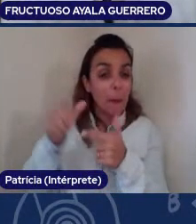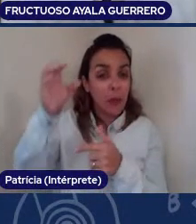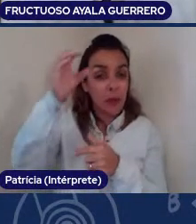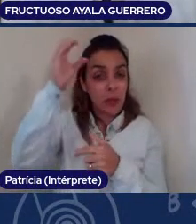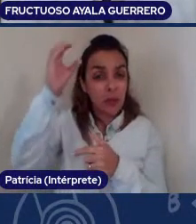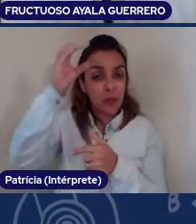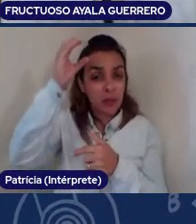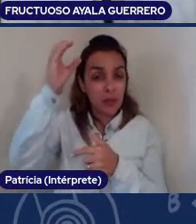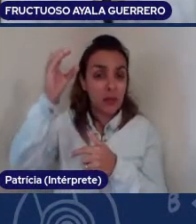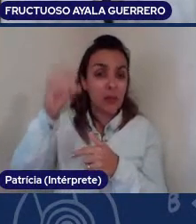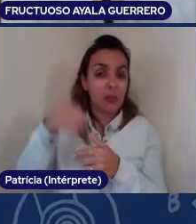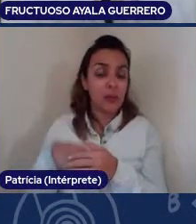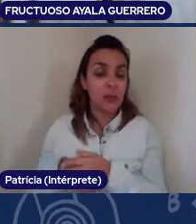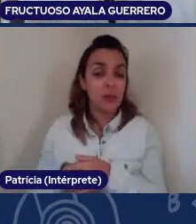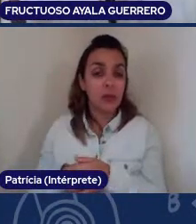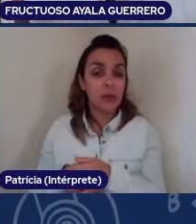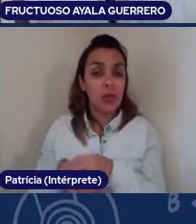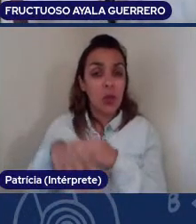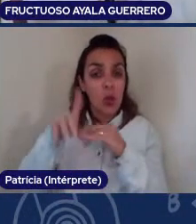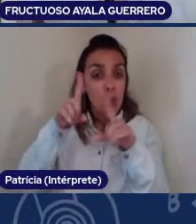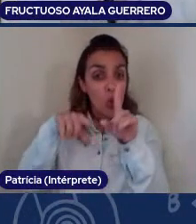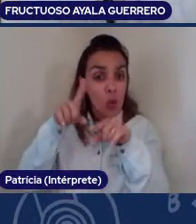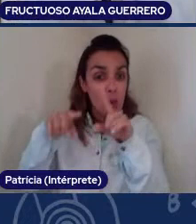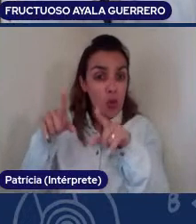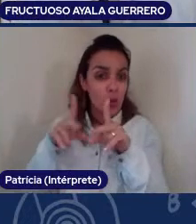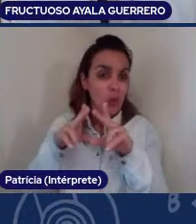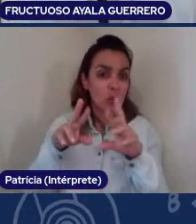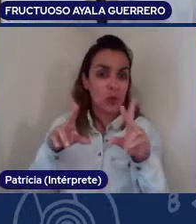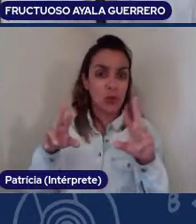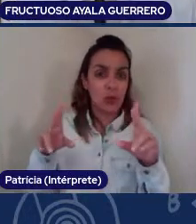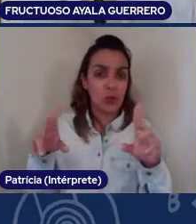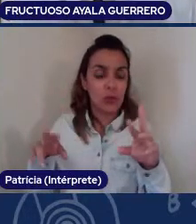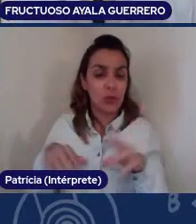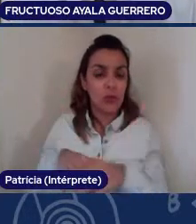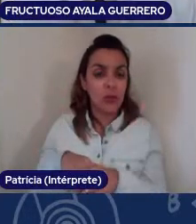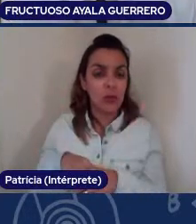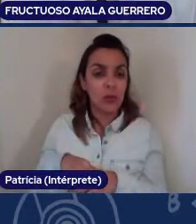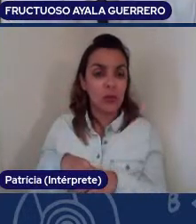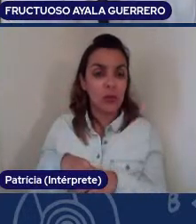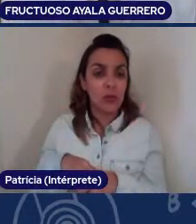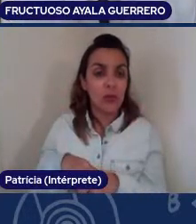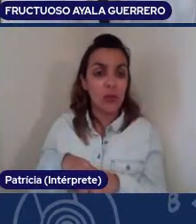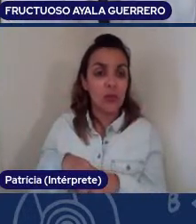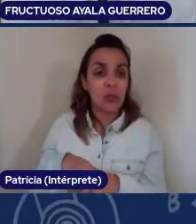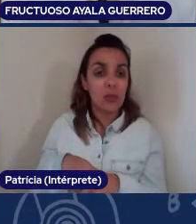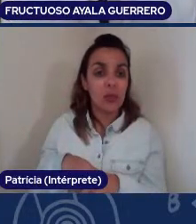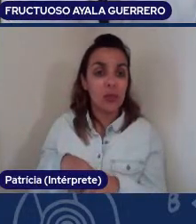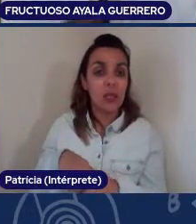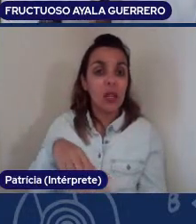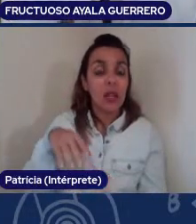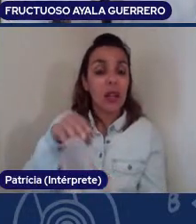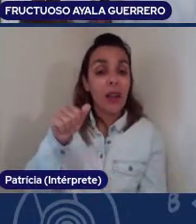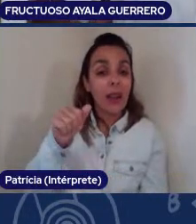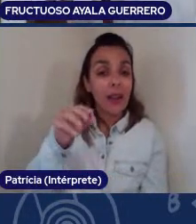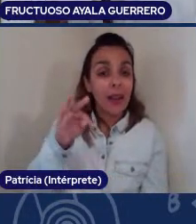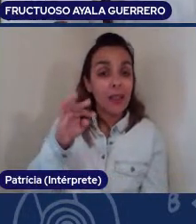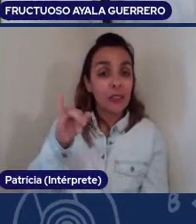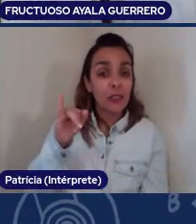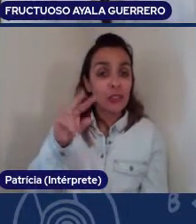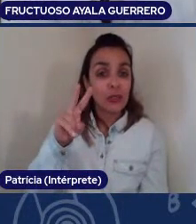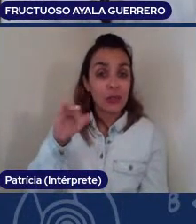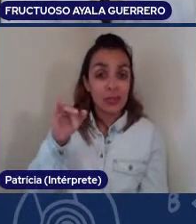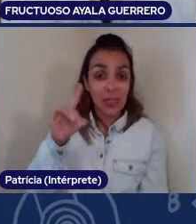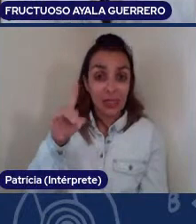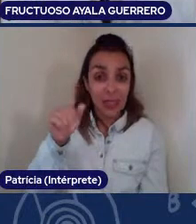este tipo de ondas anormales, calificadas como actividad epileptiforme. Y en ese sentido, una